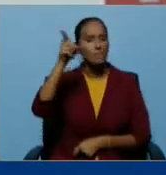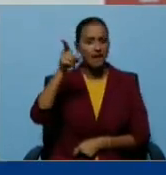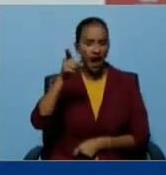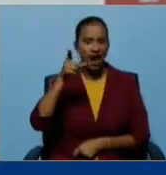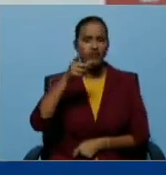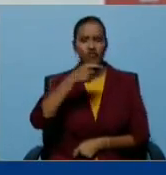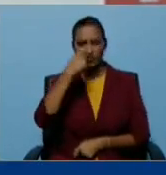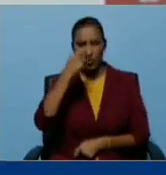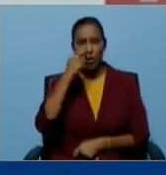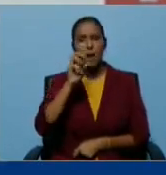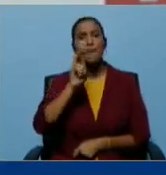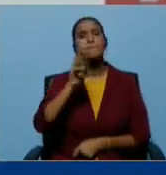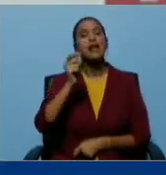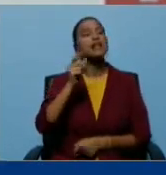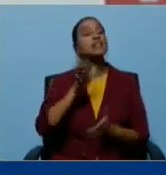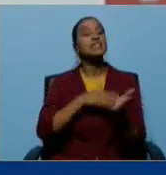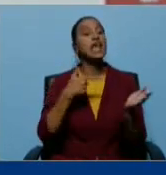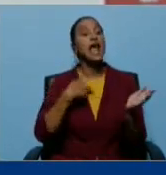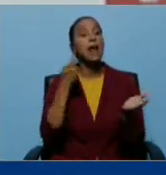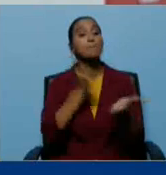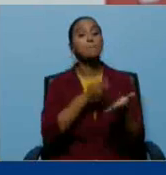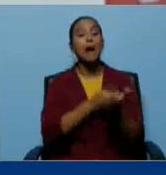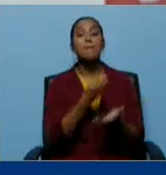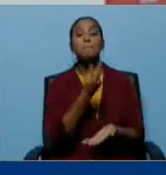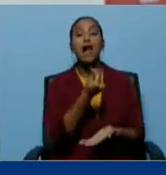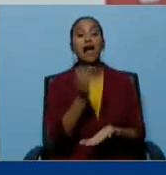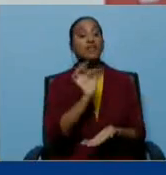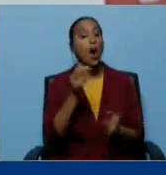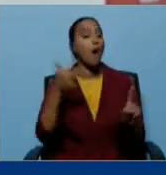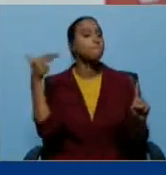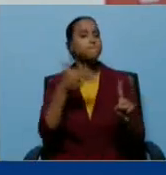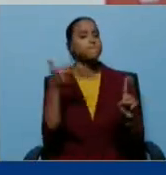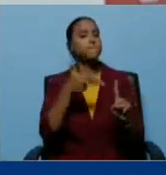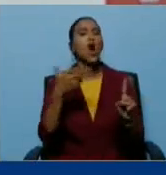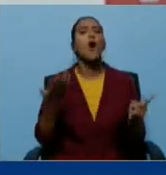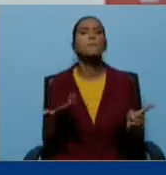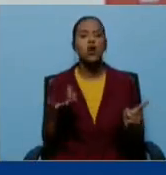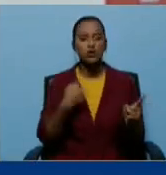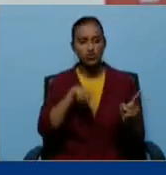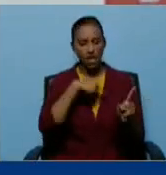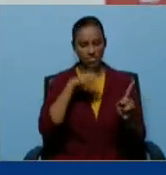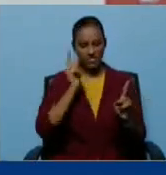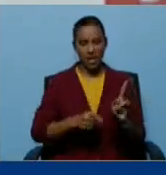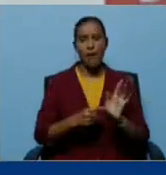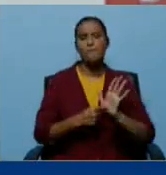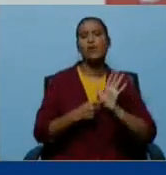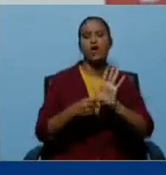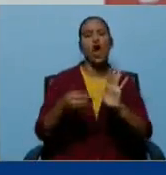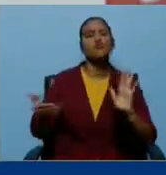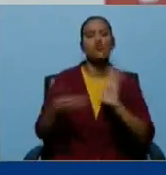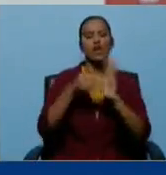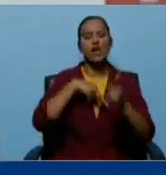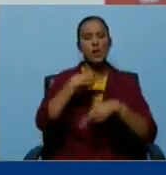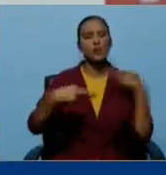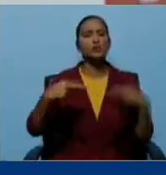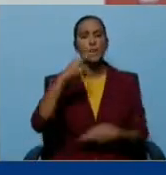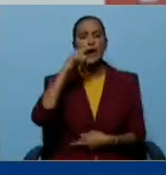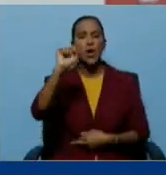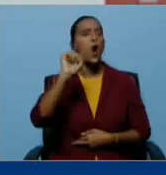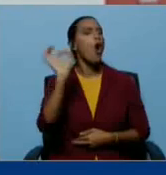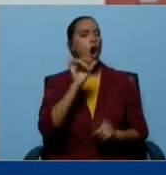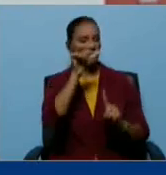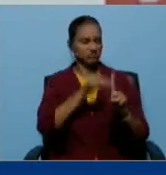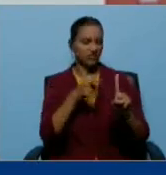plata o plomo, o te pronuncias contra la revolución del presidente Maduro, o vamos por ti y